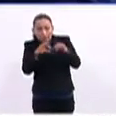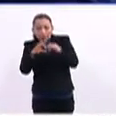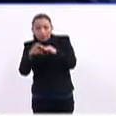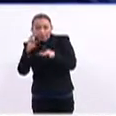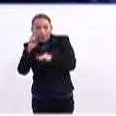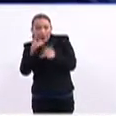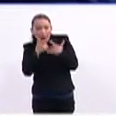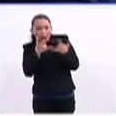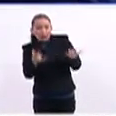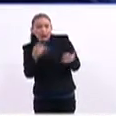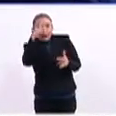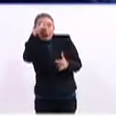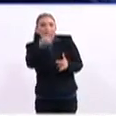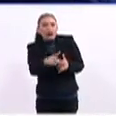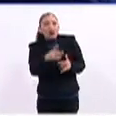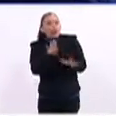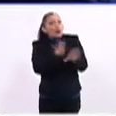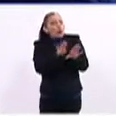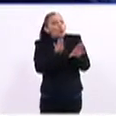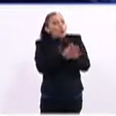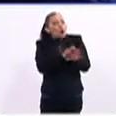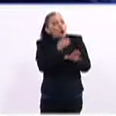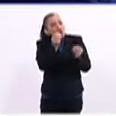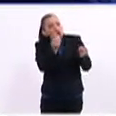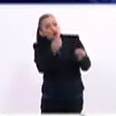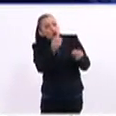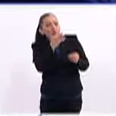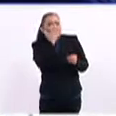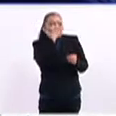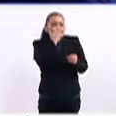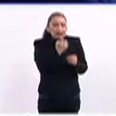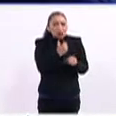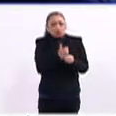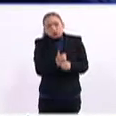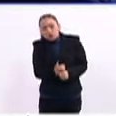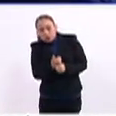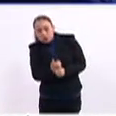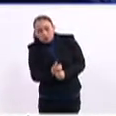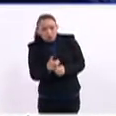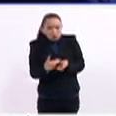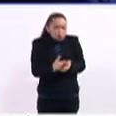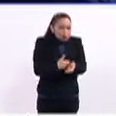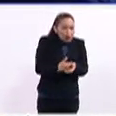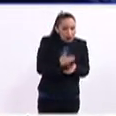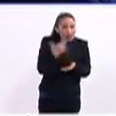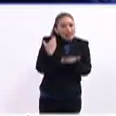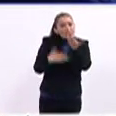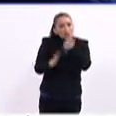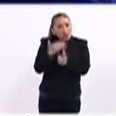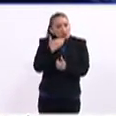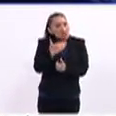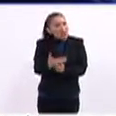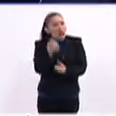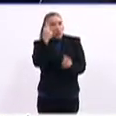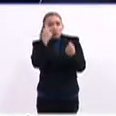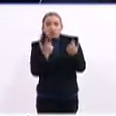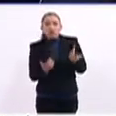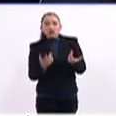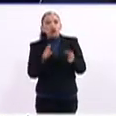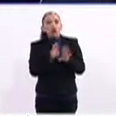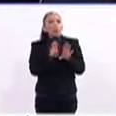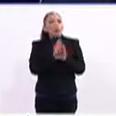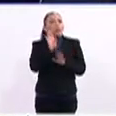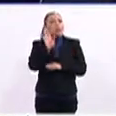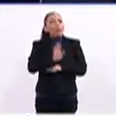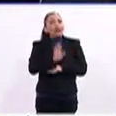contábamos la historia de México y de cómo había un montón de tristeza, de dolor oculto y de éxitos. Era una